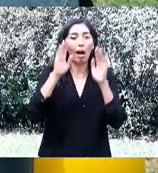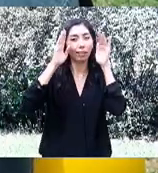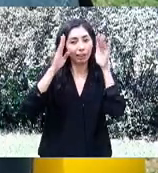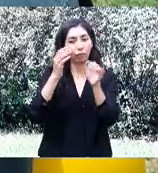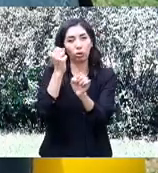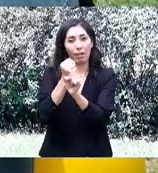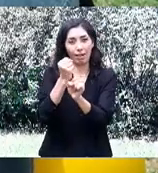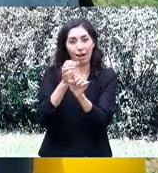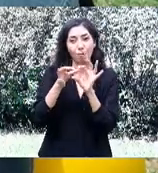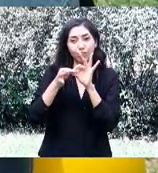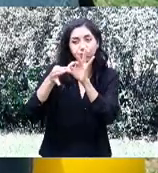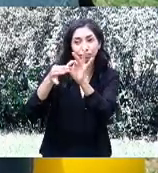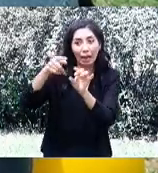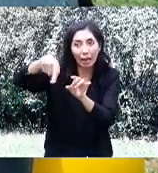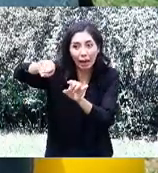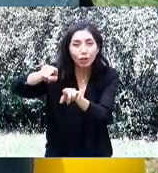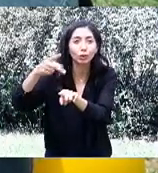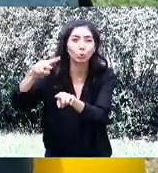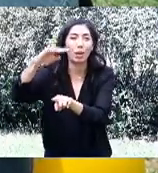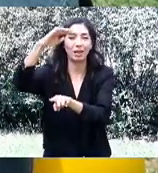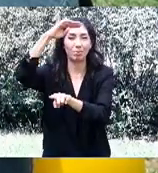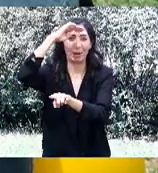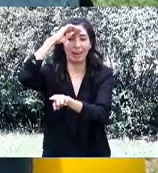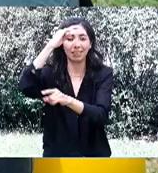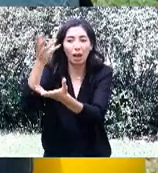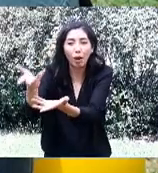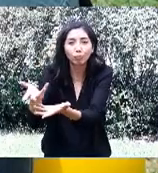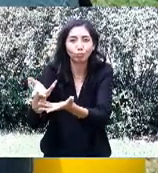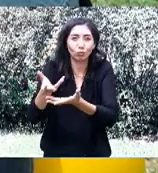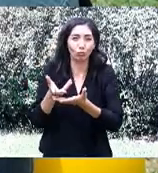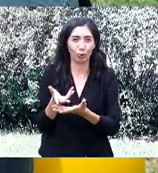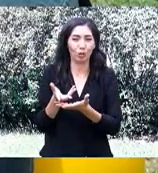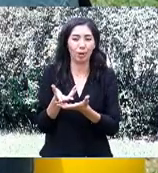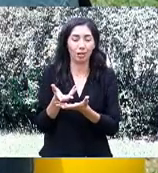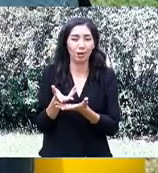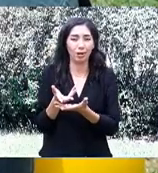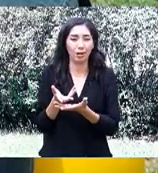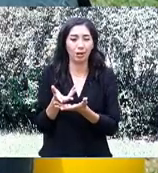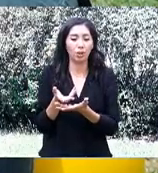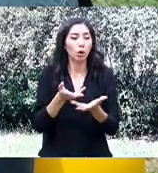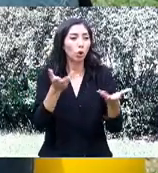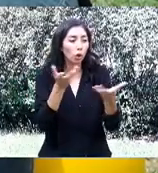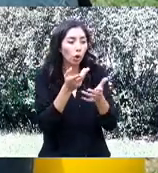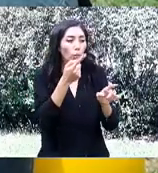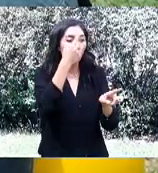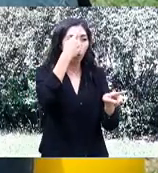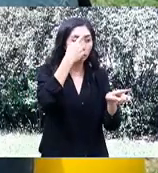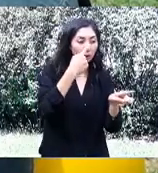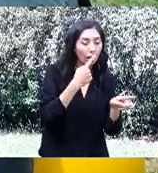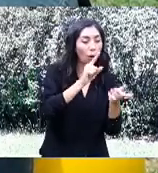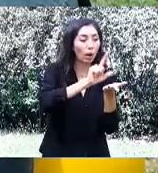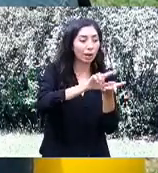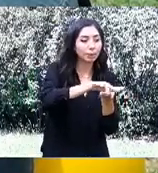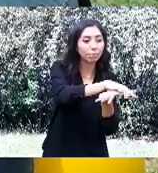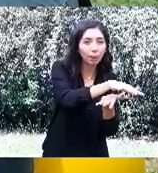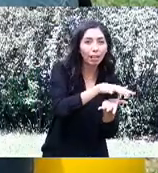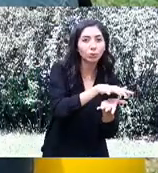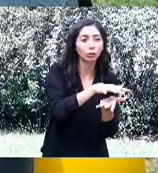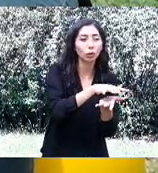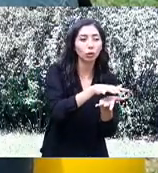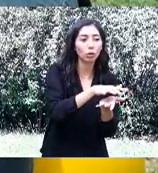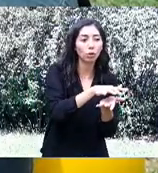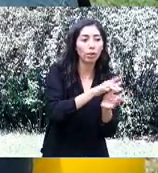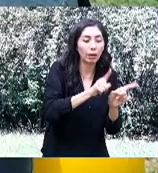desde ellos viene el conocimiento desde ellos viene el lugar de cómo los museos los espacios nos eh